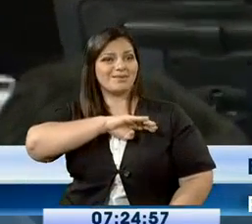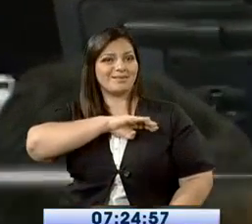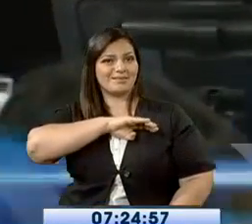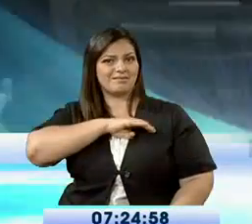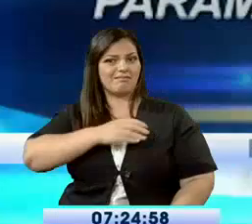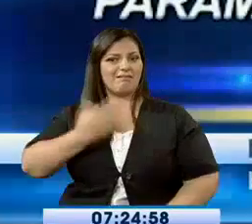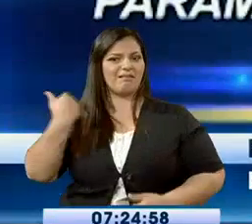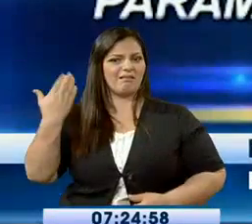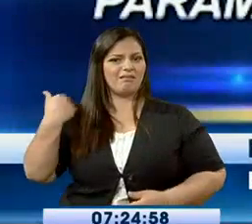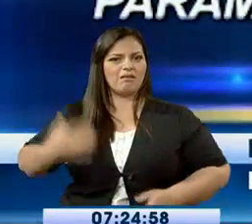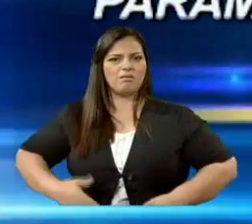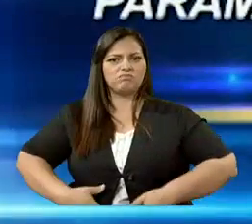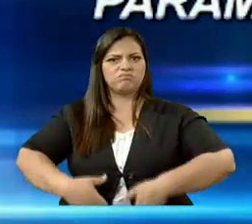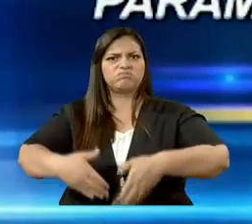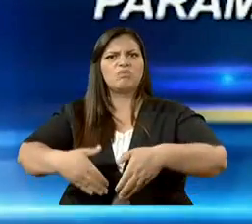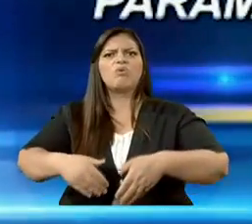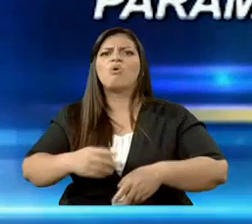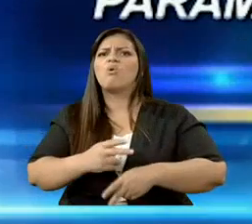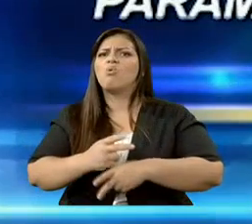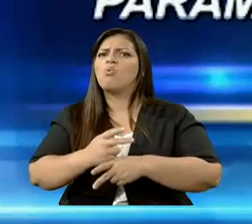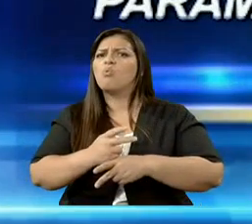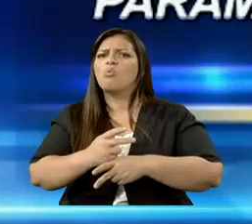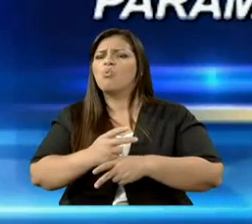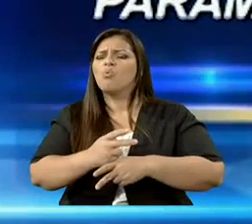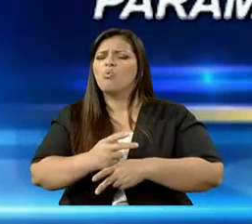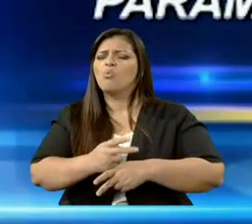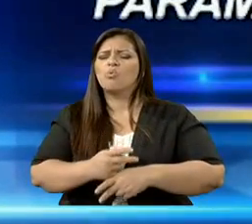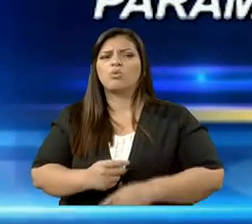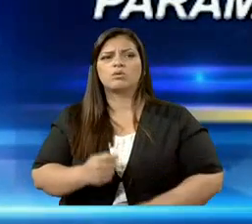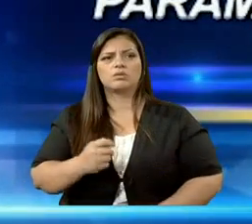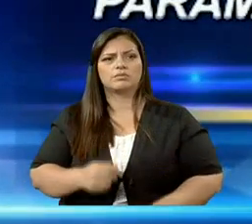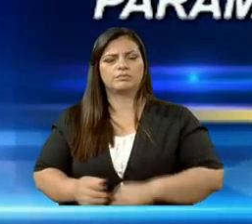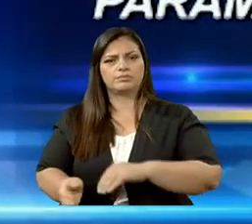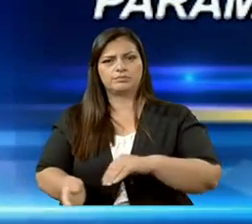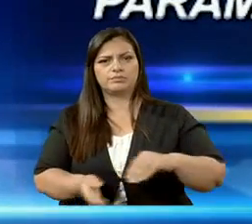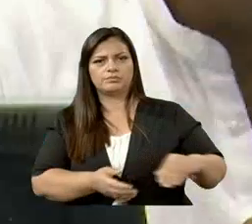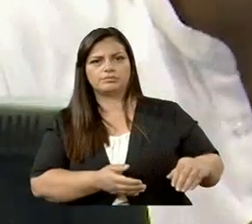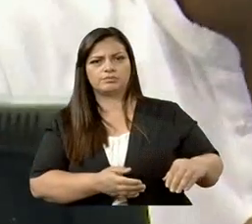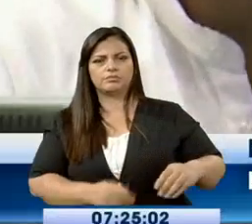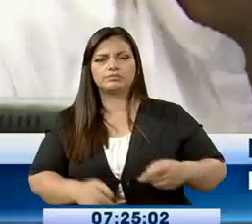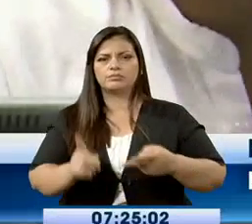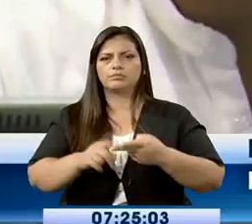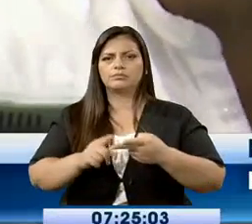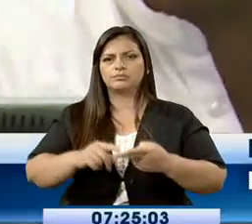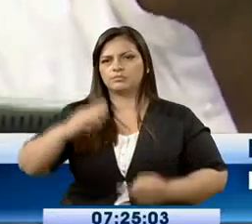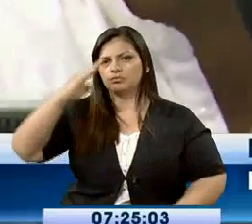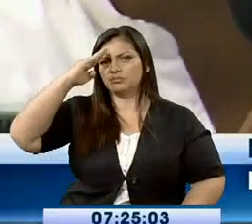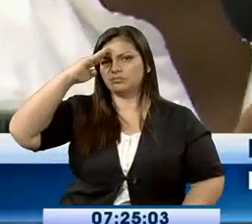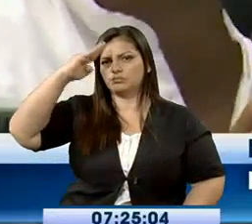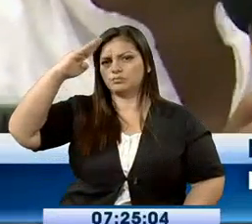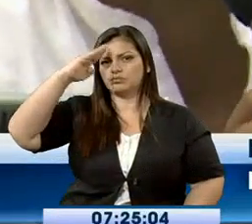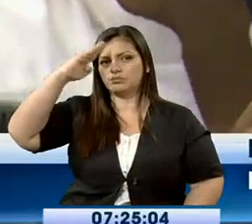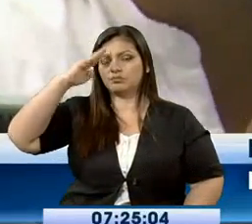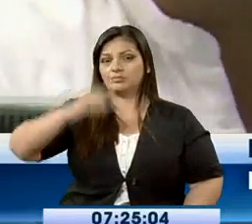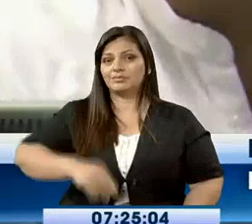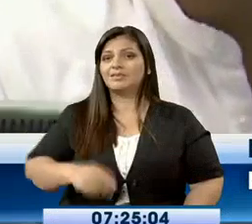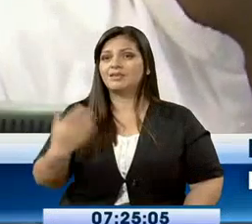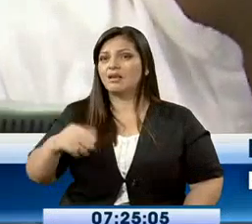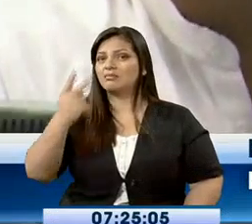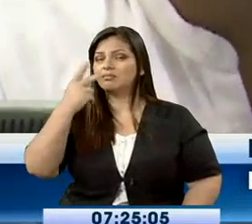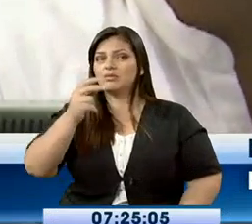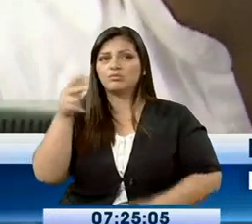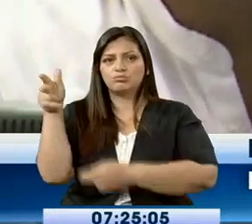embarazo de riesgo. Fuerzas Armadas y supuestos videos paramilitares. Empiezan a aparecer los videos de supuesto entrenamiento